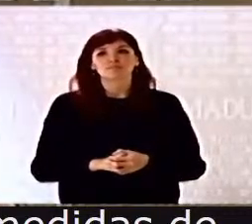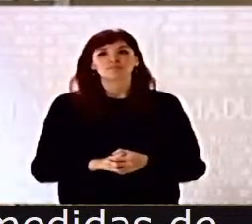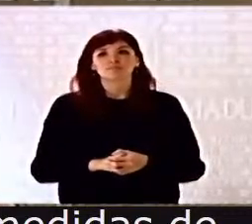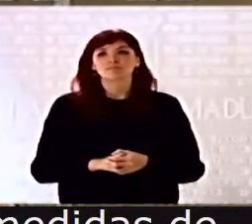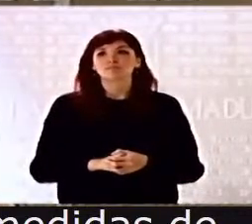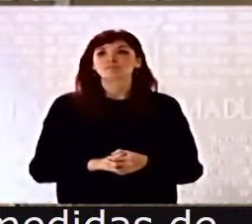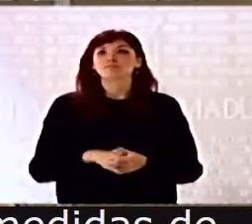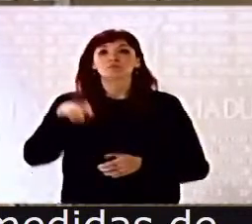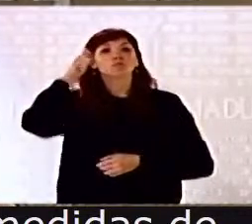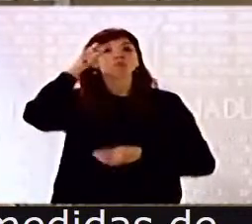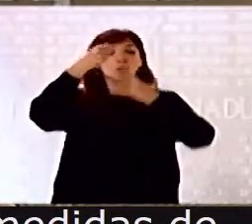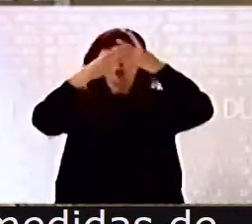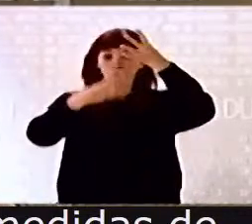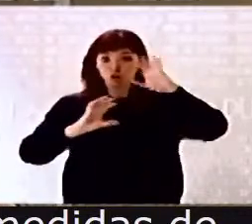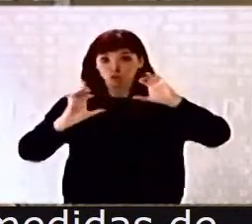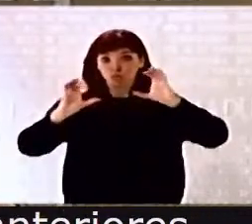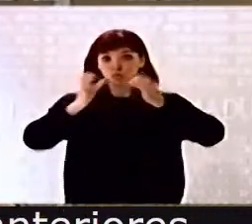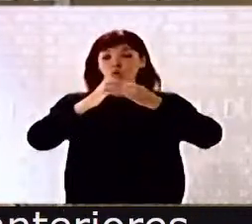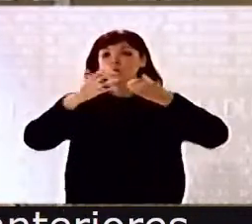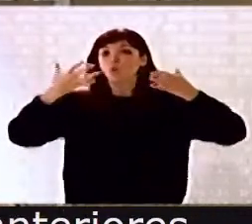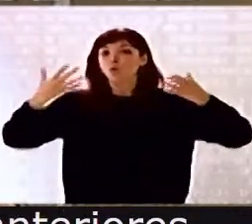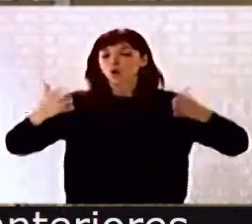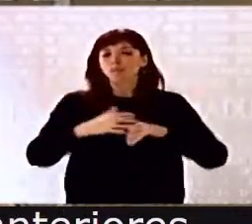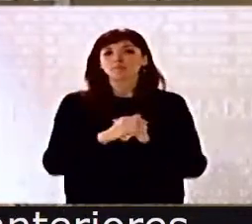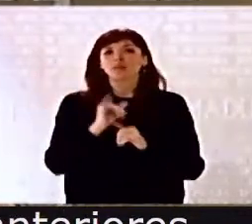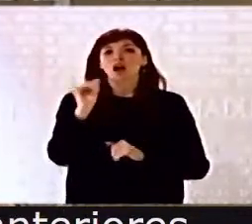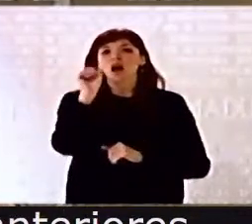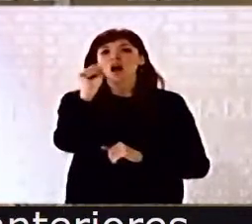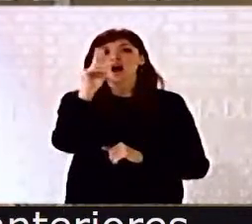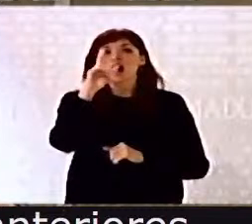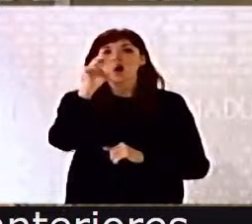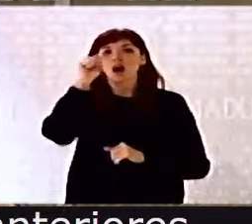Estas poblaciones son Jarandilla de la Vera,